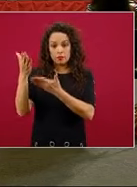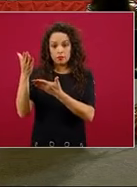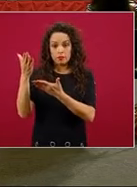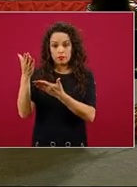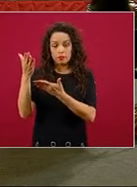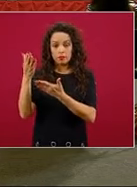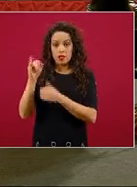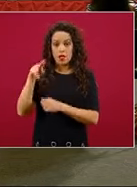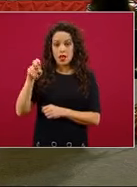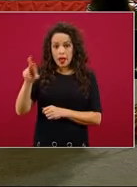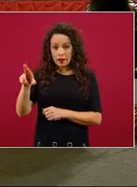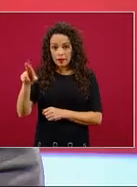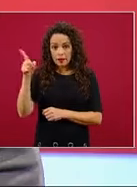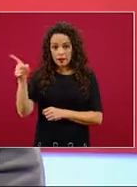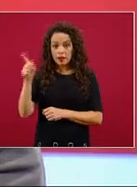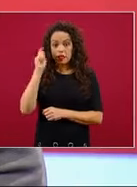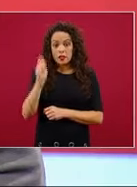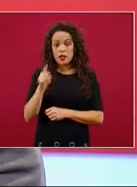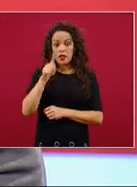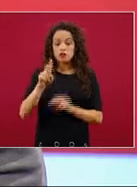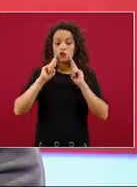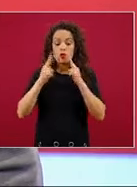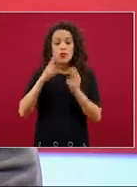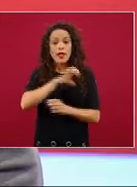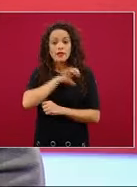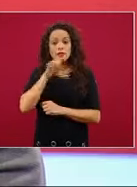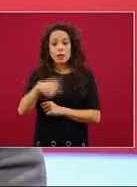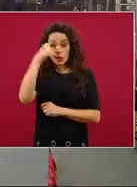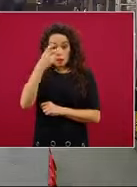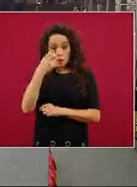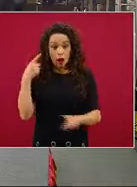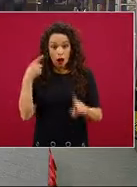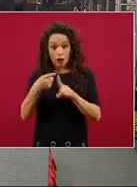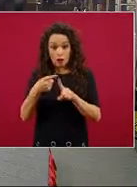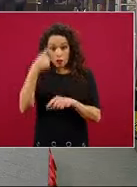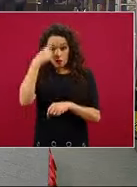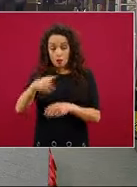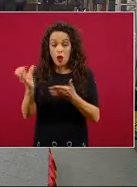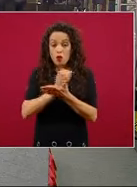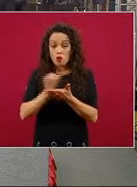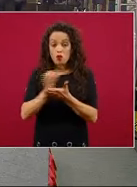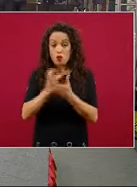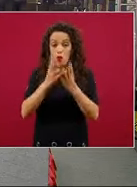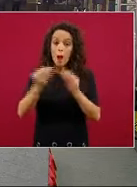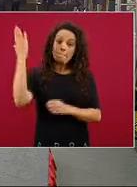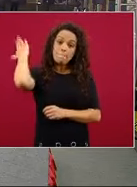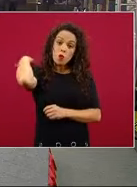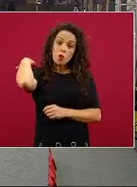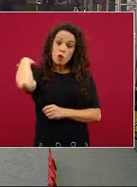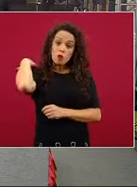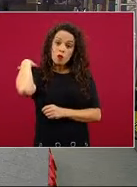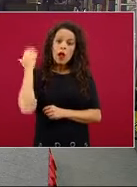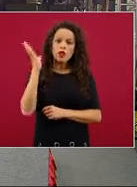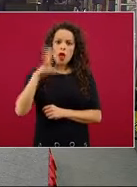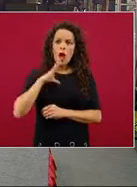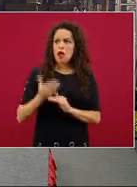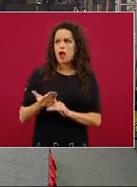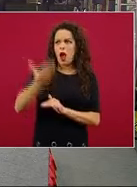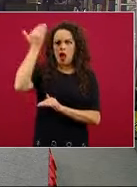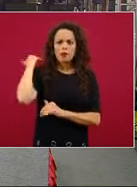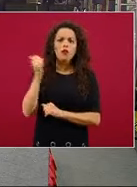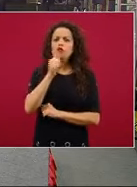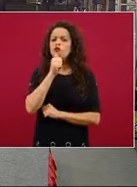el INER, una unidad especializada para esto, para la rehabilitación pulmonar. La tenía antes de la epidemia de COVID. Y